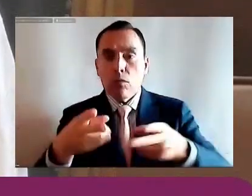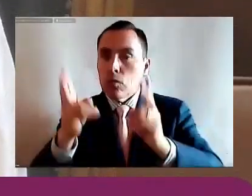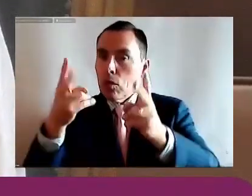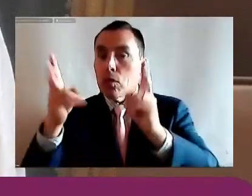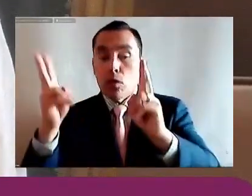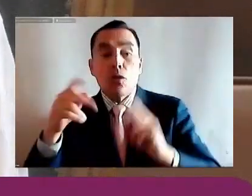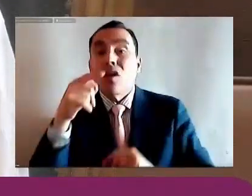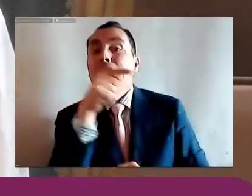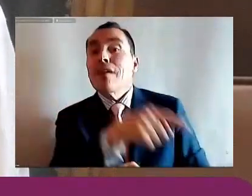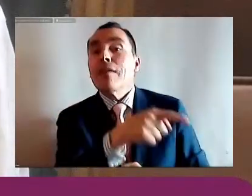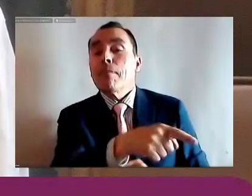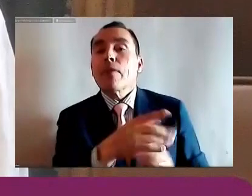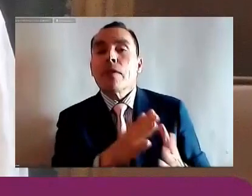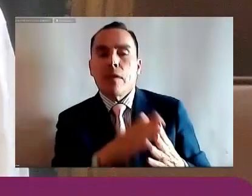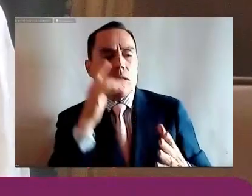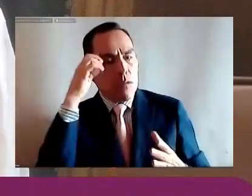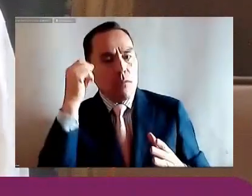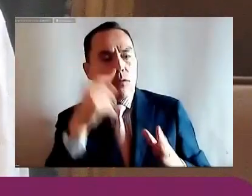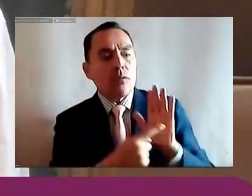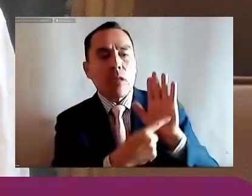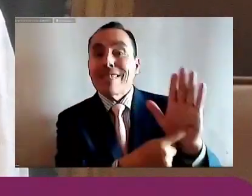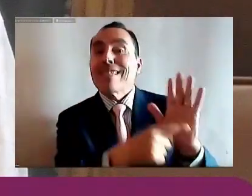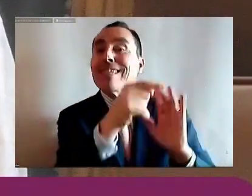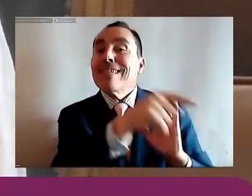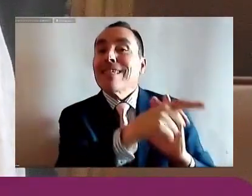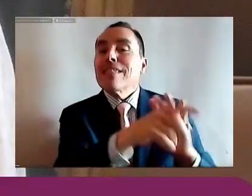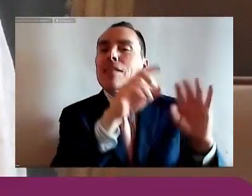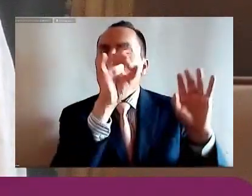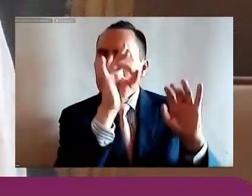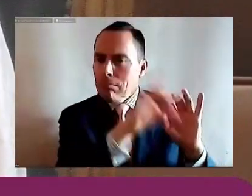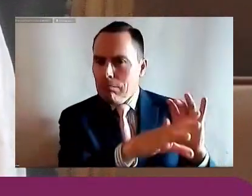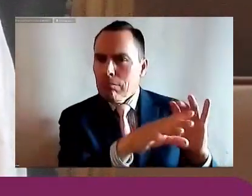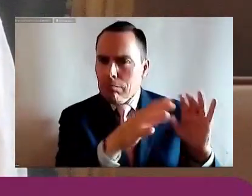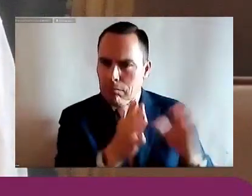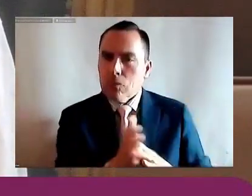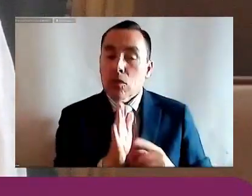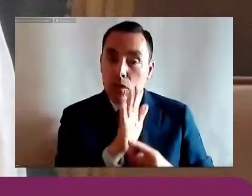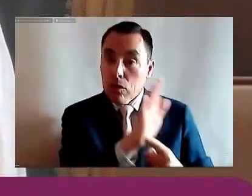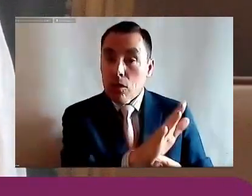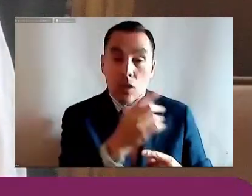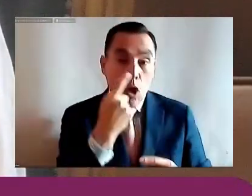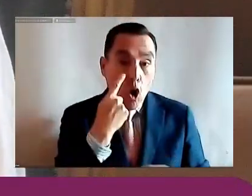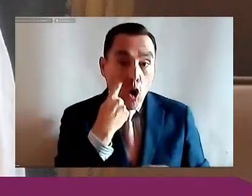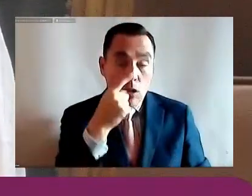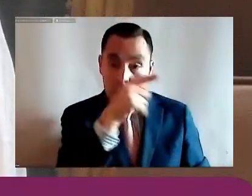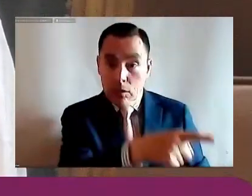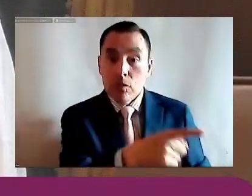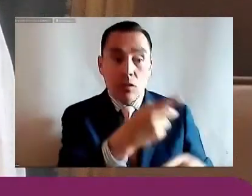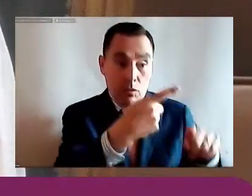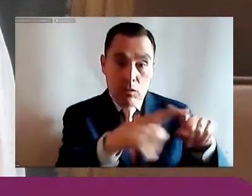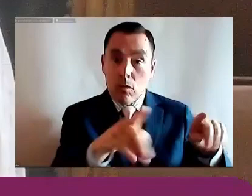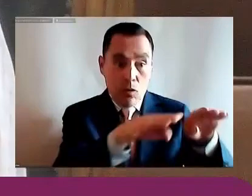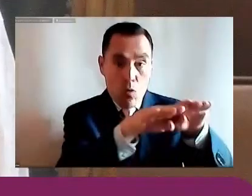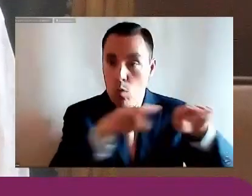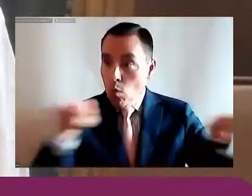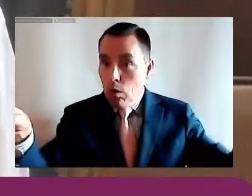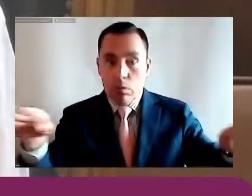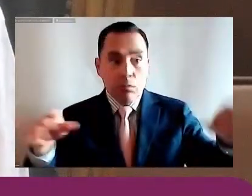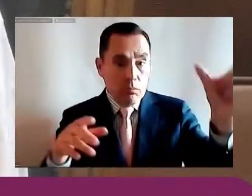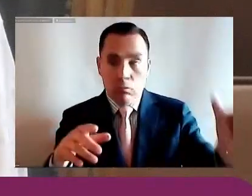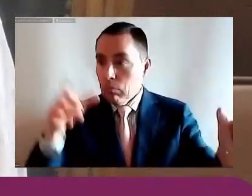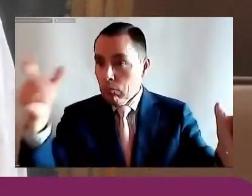la presupone. Y supone, agrega, también reconocer a los sujetos como iguales e